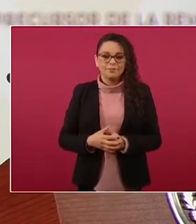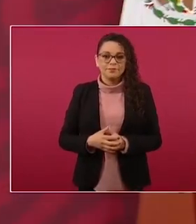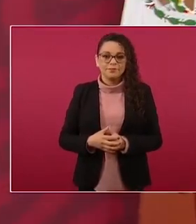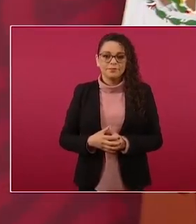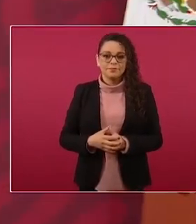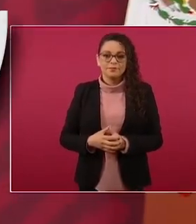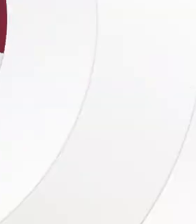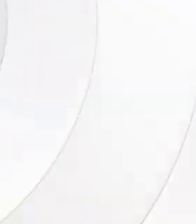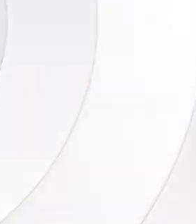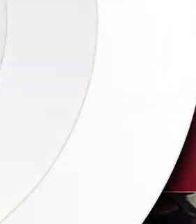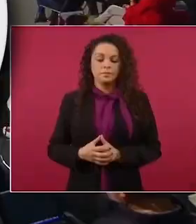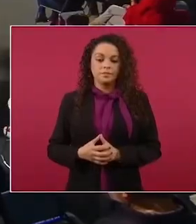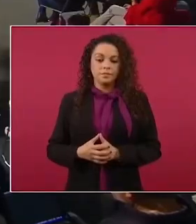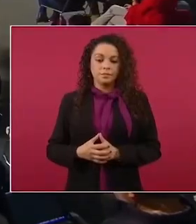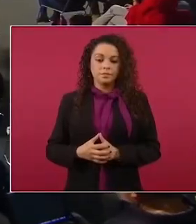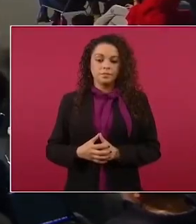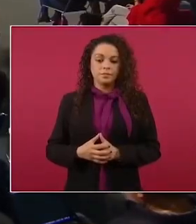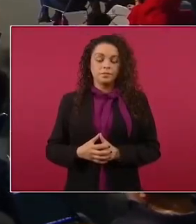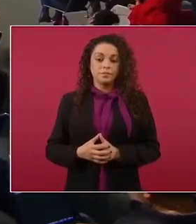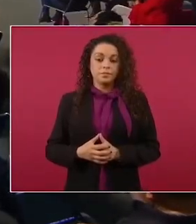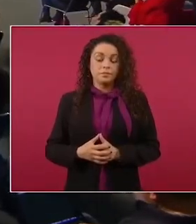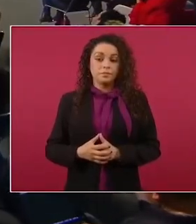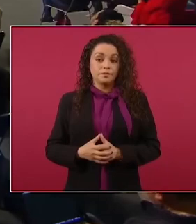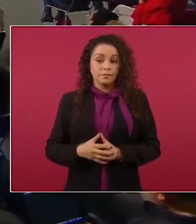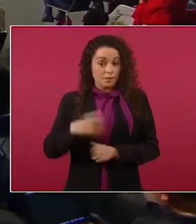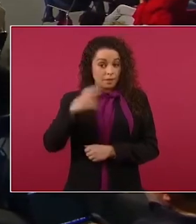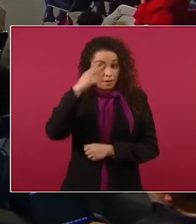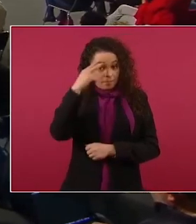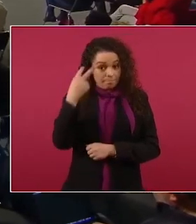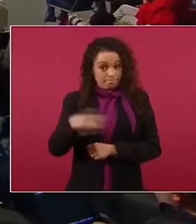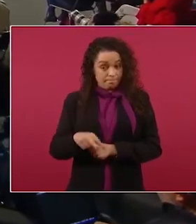Que se respeten, soldados mexicanos,